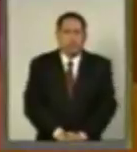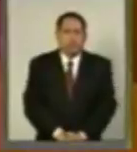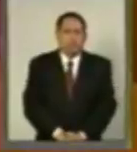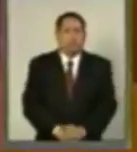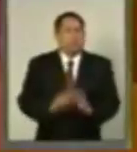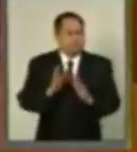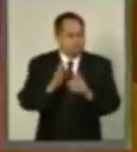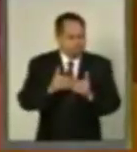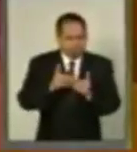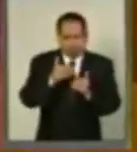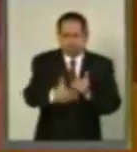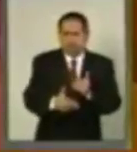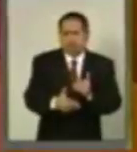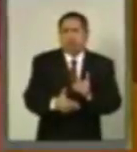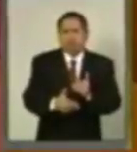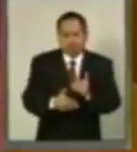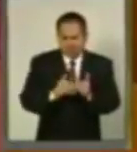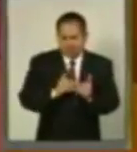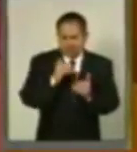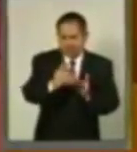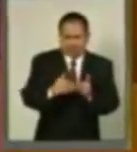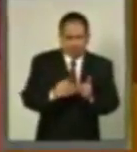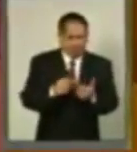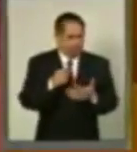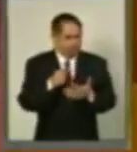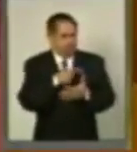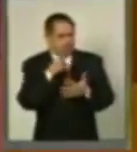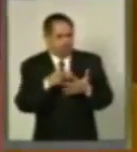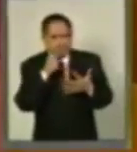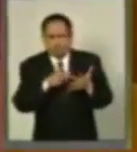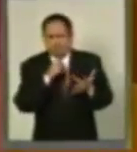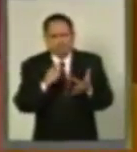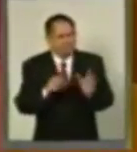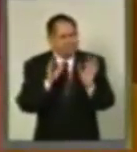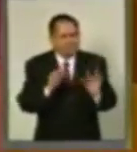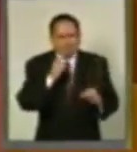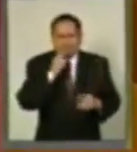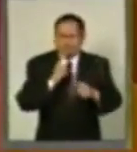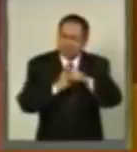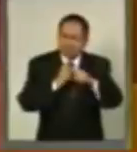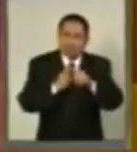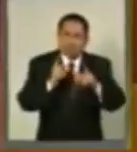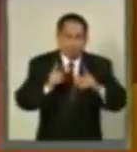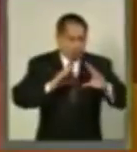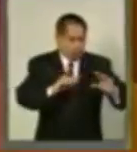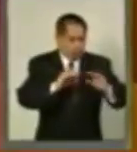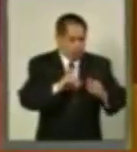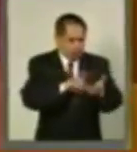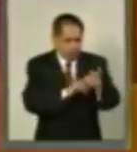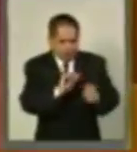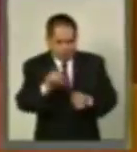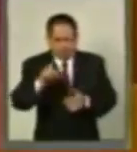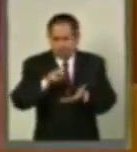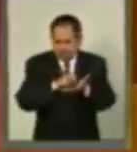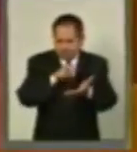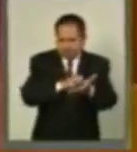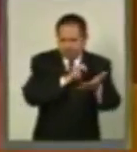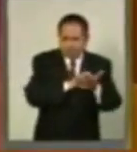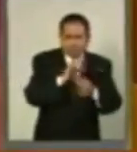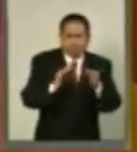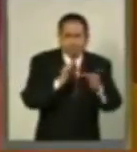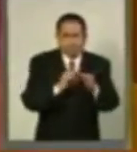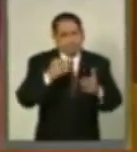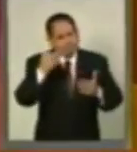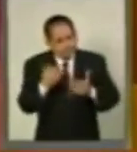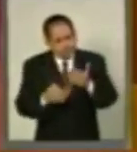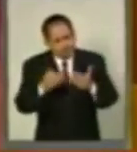Hemos avanzado de manera muy significativa. Hemos profesionalizado lo que nos toca hacer, pero